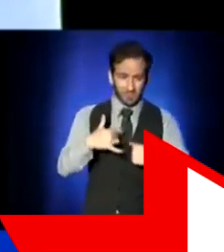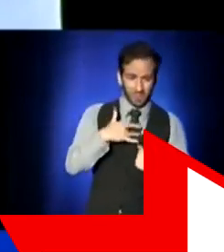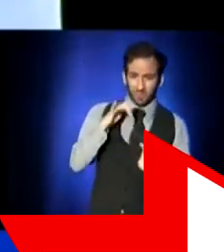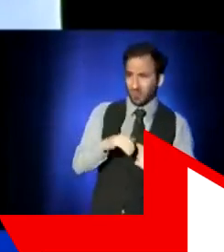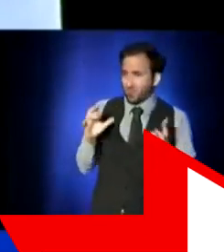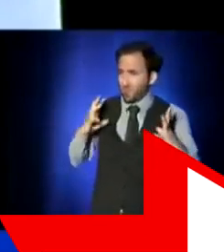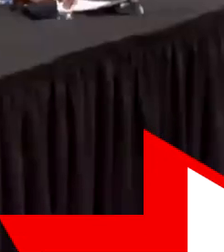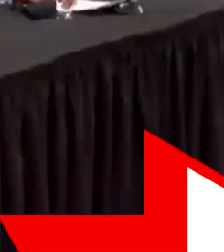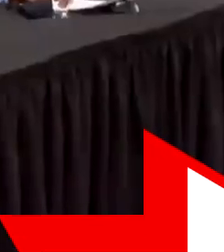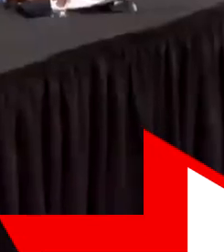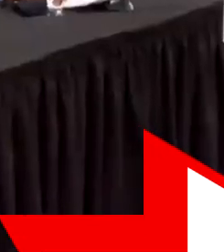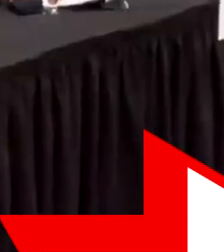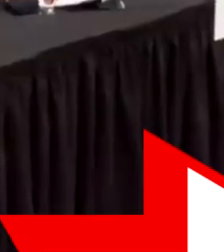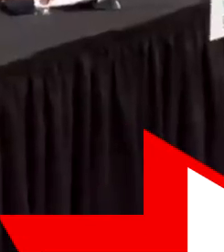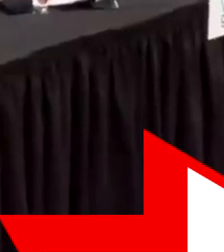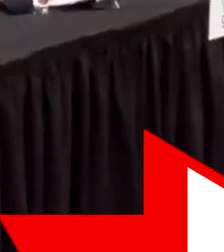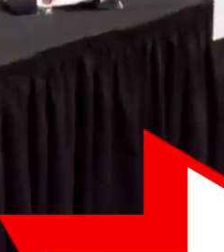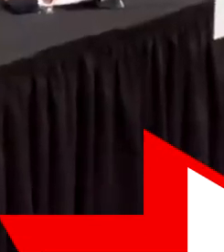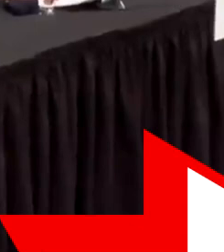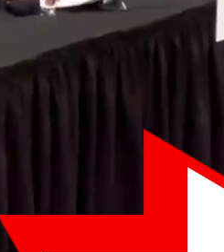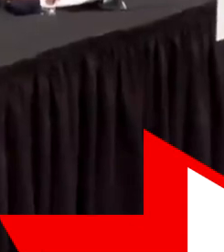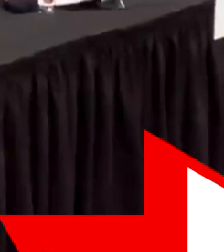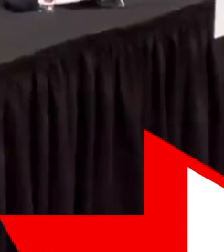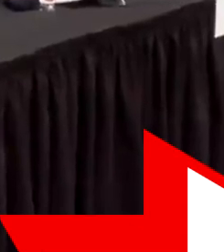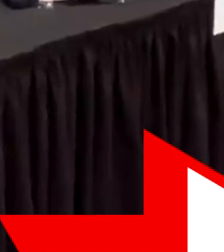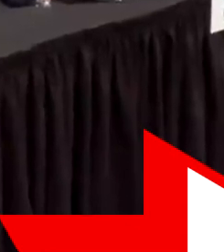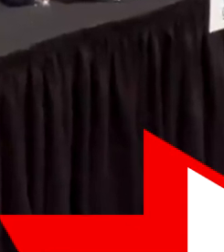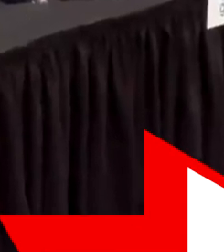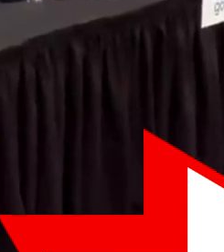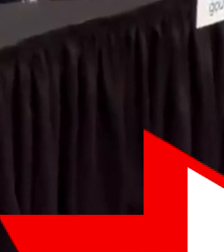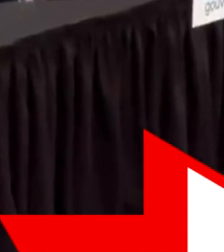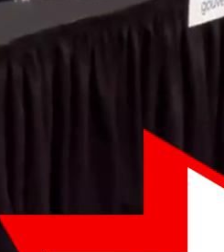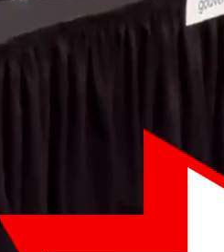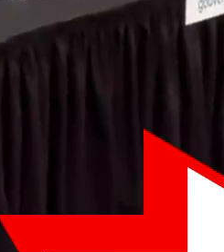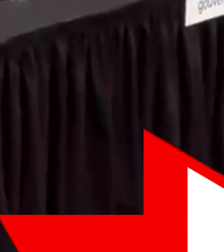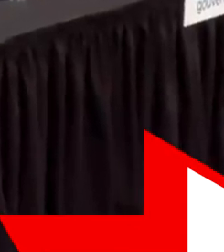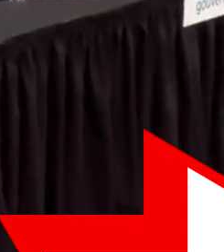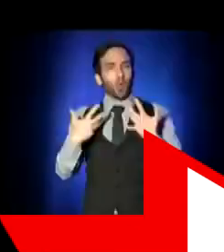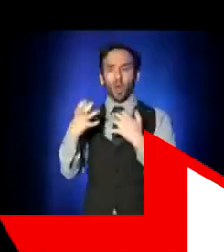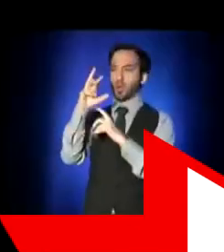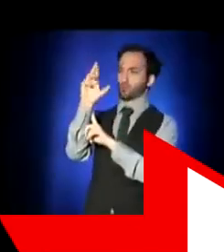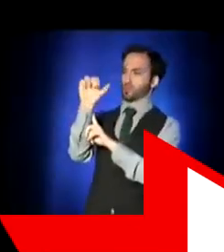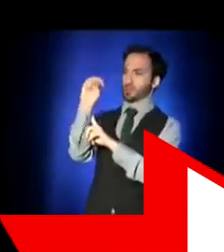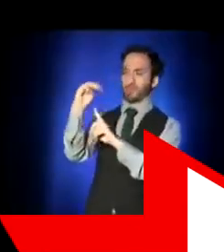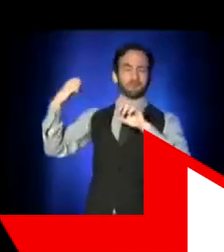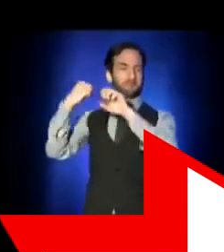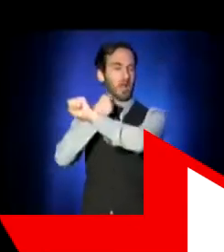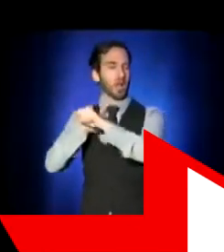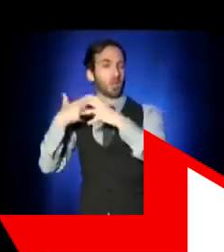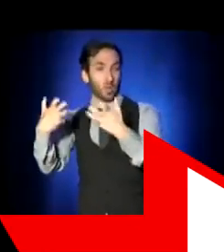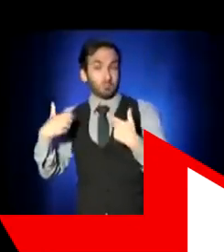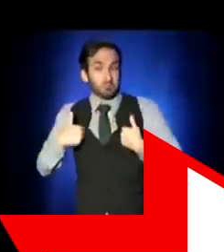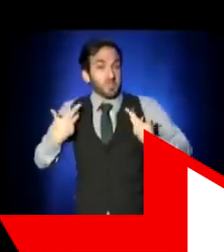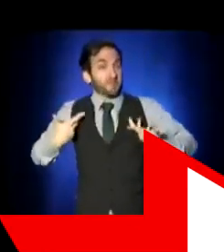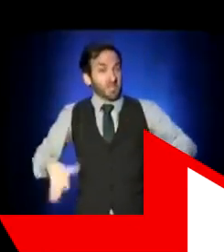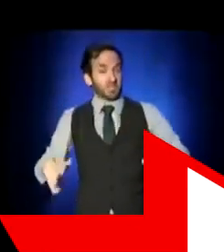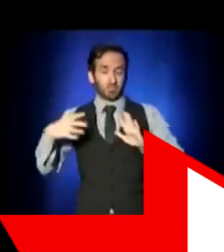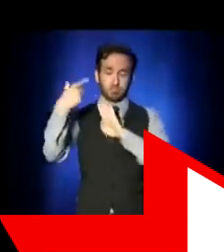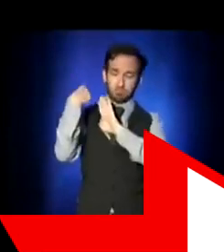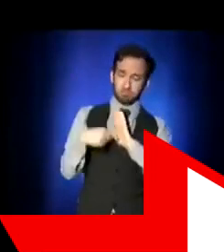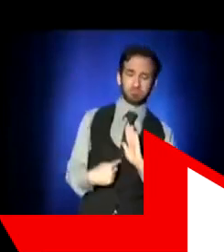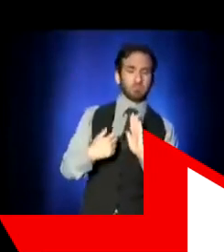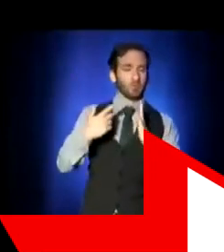against racism? Legault fue respaldado por varios ministros del gabinete, quienes han experimentado de primera mano el racismo. Victim of